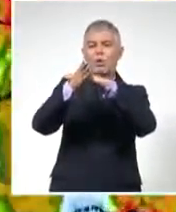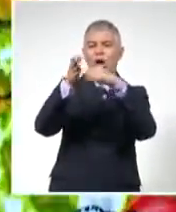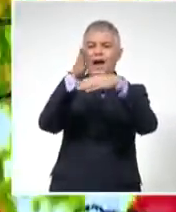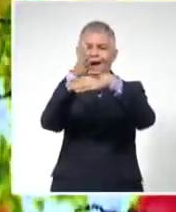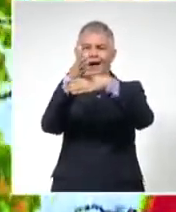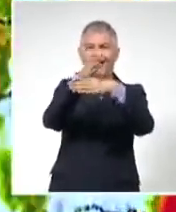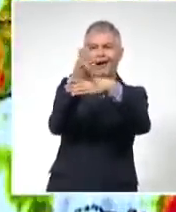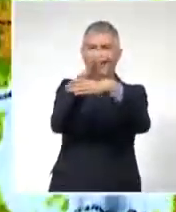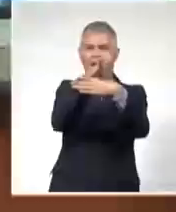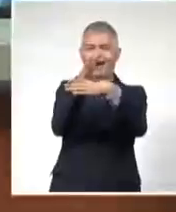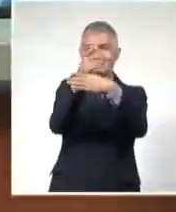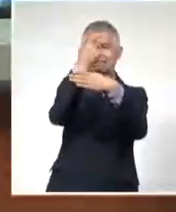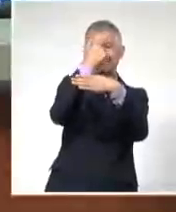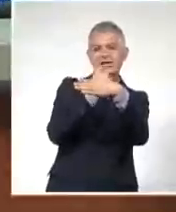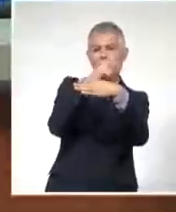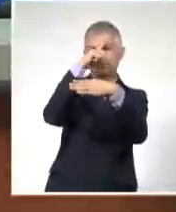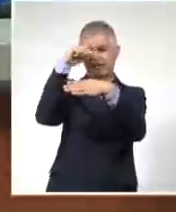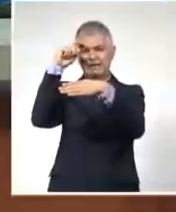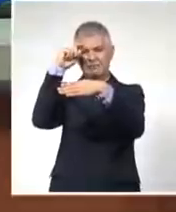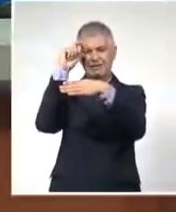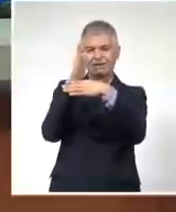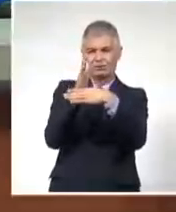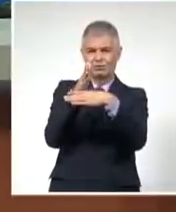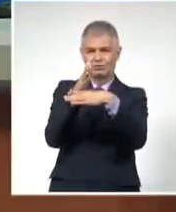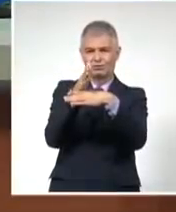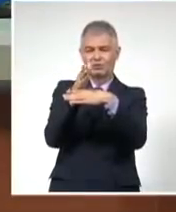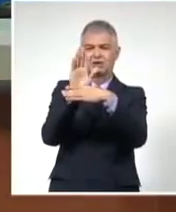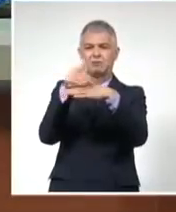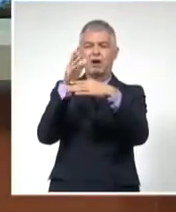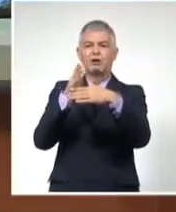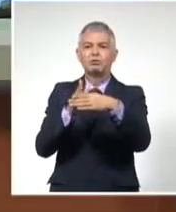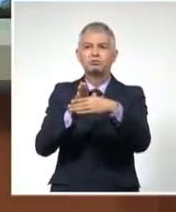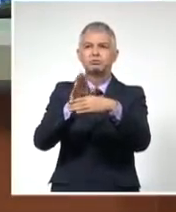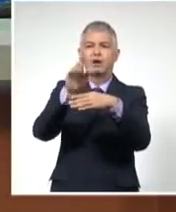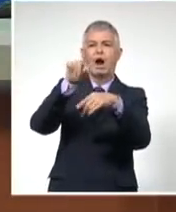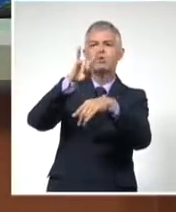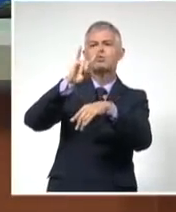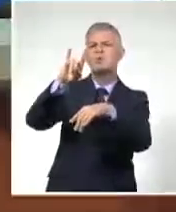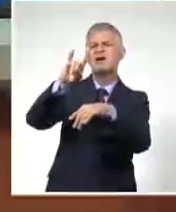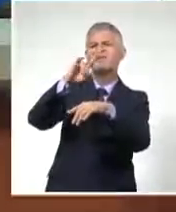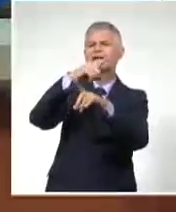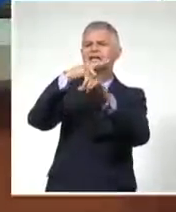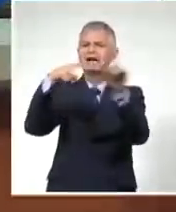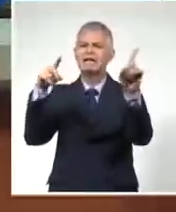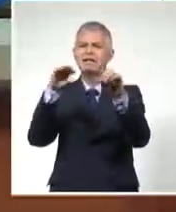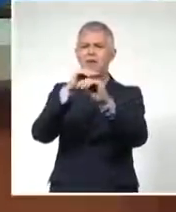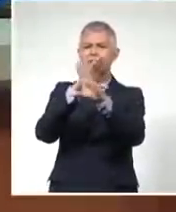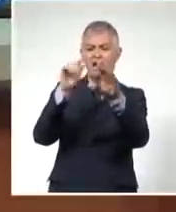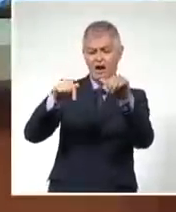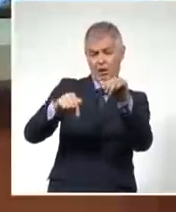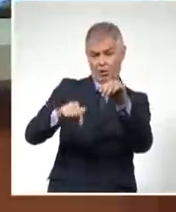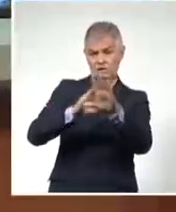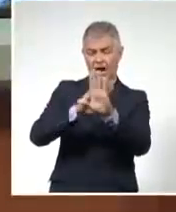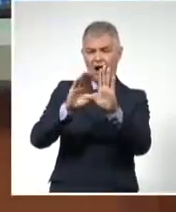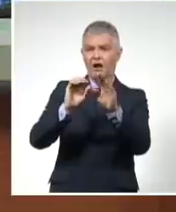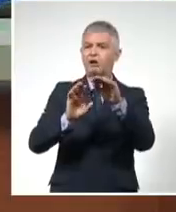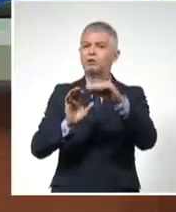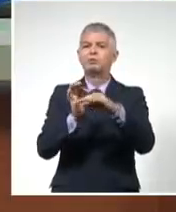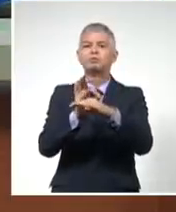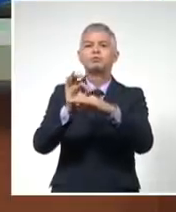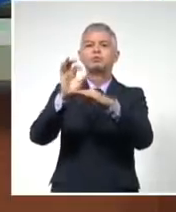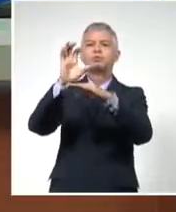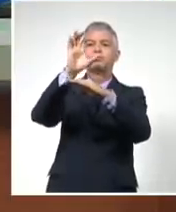Ciego de Ávila, Santi Espíritu, y salió al mar ya sobre las 9:30 de la mañana, ya estamos hablando del centro, salió al